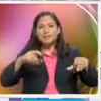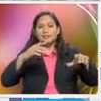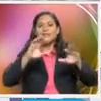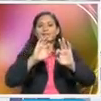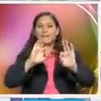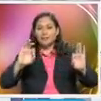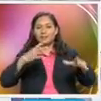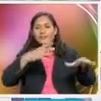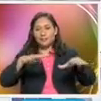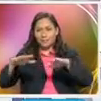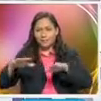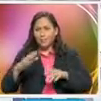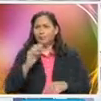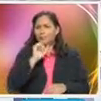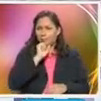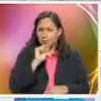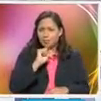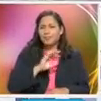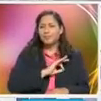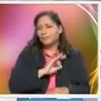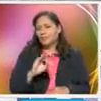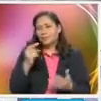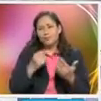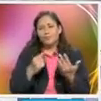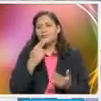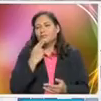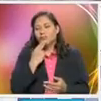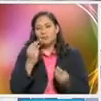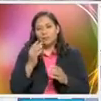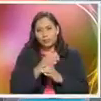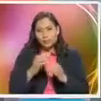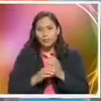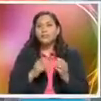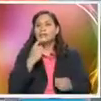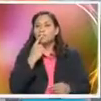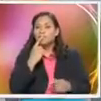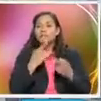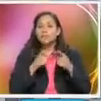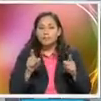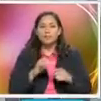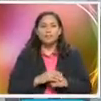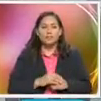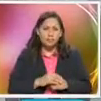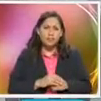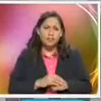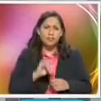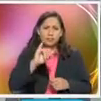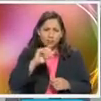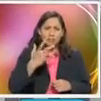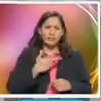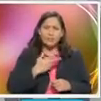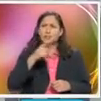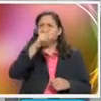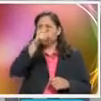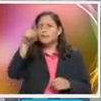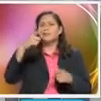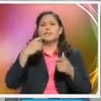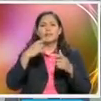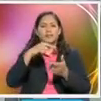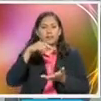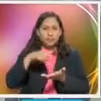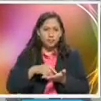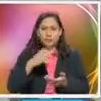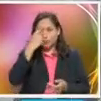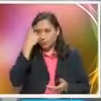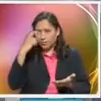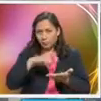Así es muy buena, ¿no? La podemos usar un chorro de cosas, tiene un sabor diferente. Así es. Y sí que la encuentran en cualquier lugar, ¿no? Es fácil